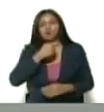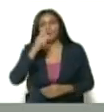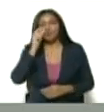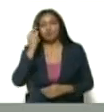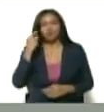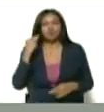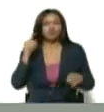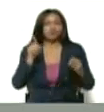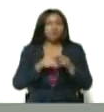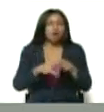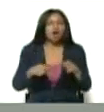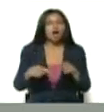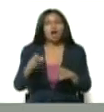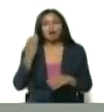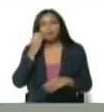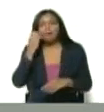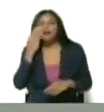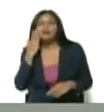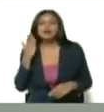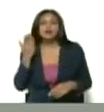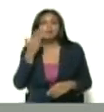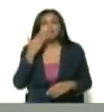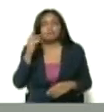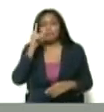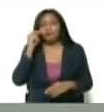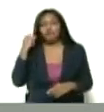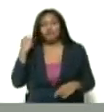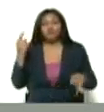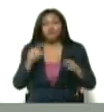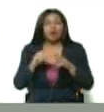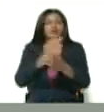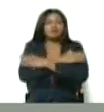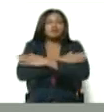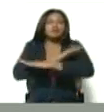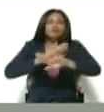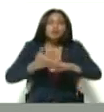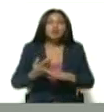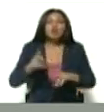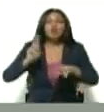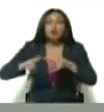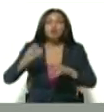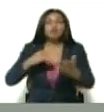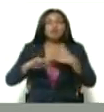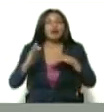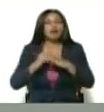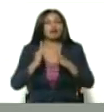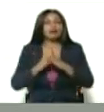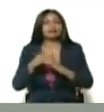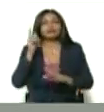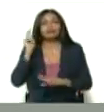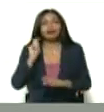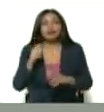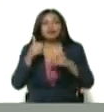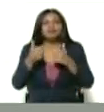los tíos, a los padrinos, a las madrinas. Los felicito, porque los muchachos están haciendo tareas.